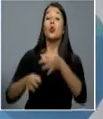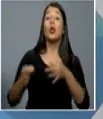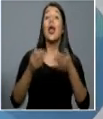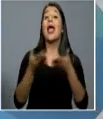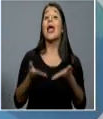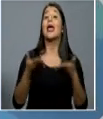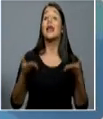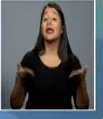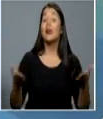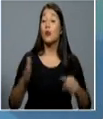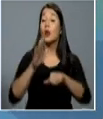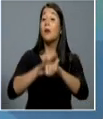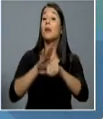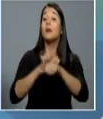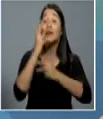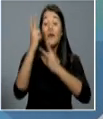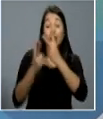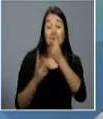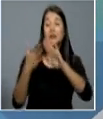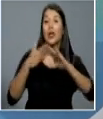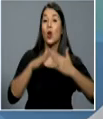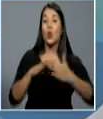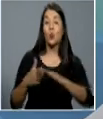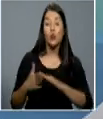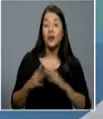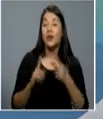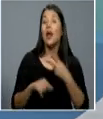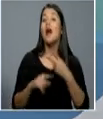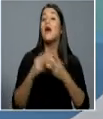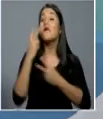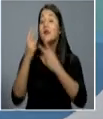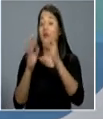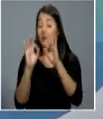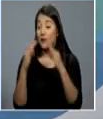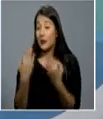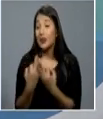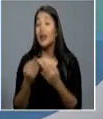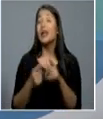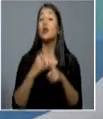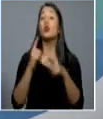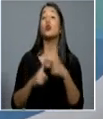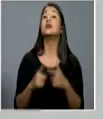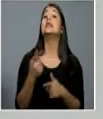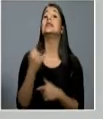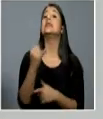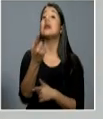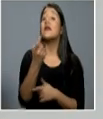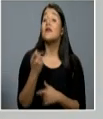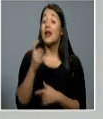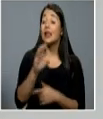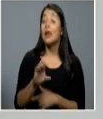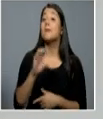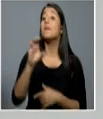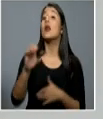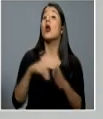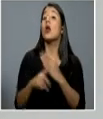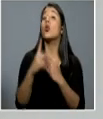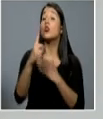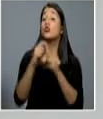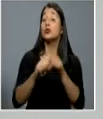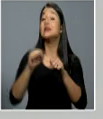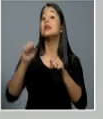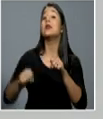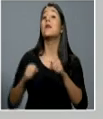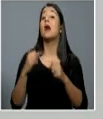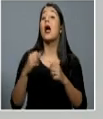visitas comunitarias, familiares de rutina. Entonces, la falta de inversión en un sistema de salud pública